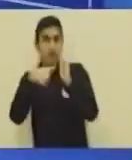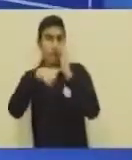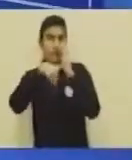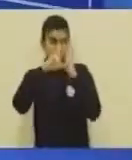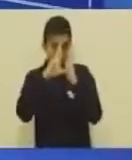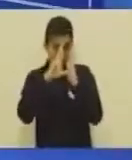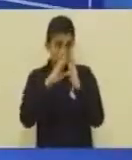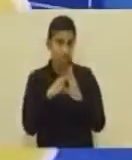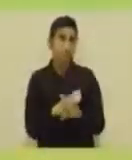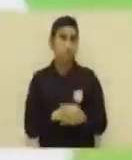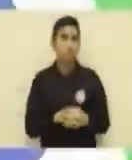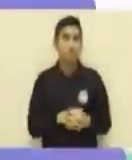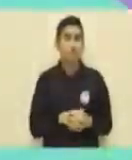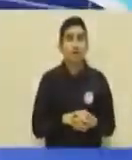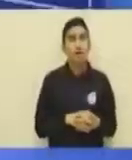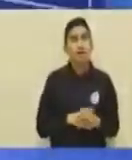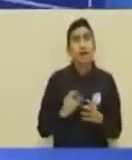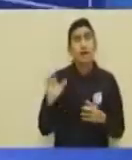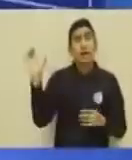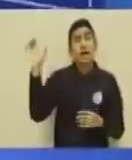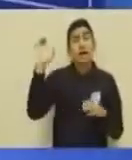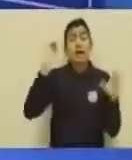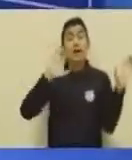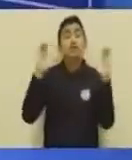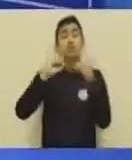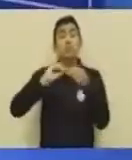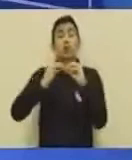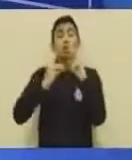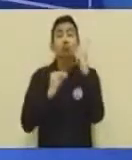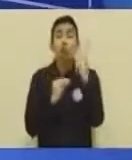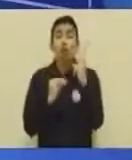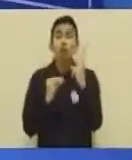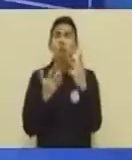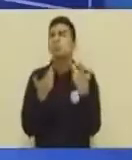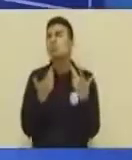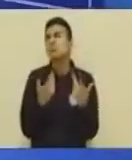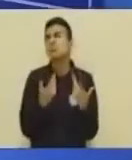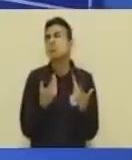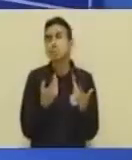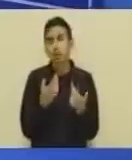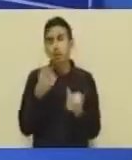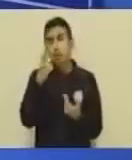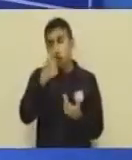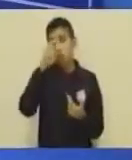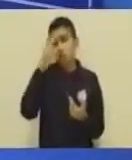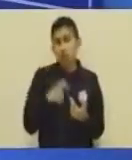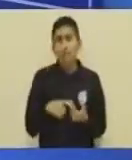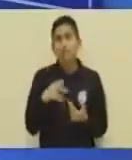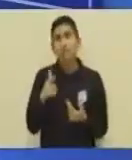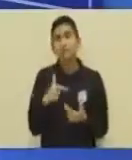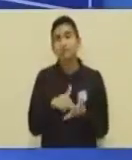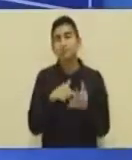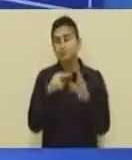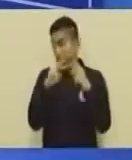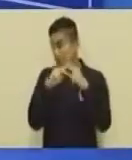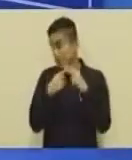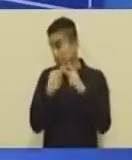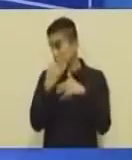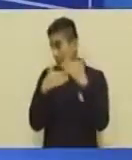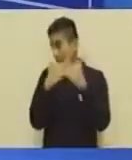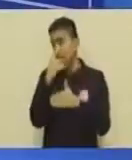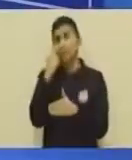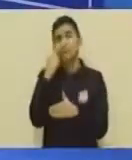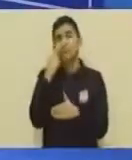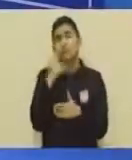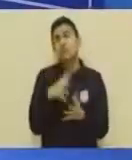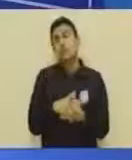4 series. Ejercicio número 2. El ejercicio número 2 consiste en un envión, que lo empezamos desde la